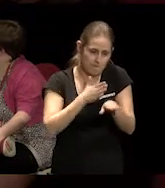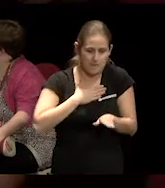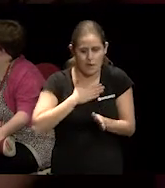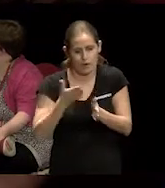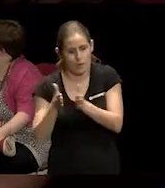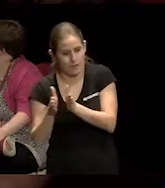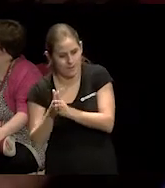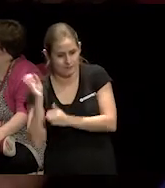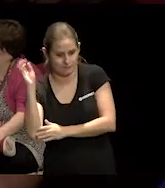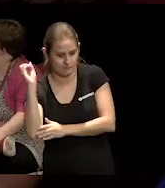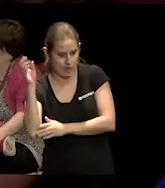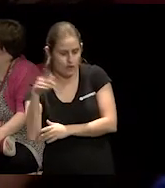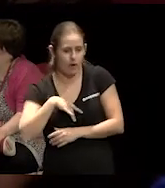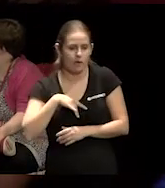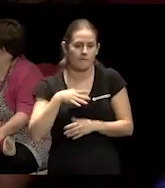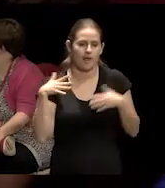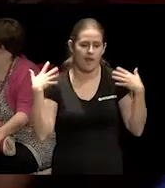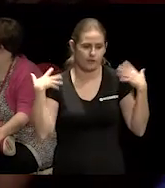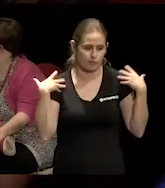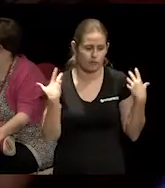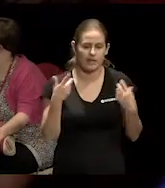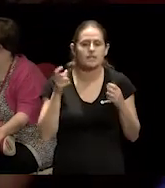yo, entonces estoy muy contento.